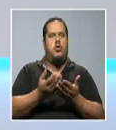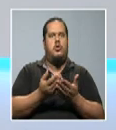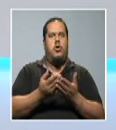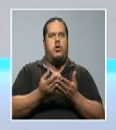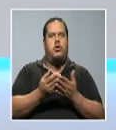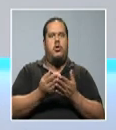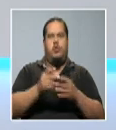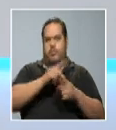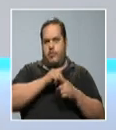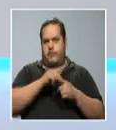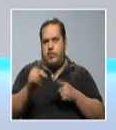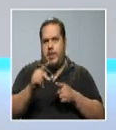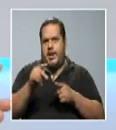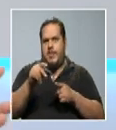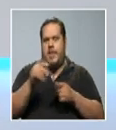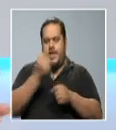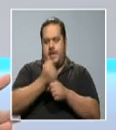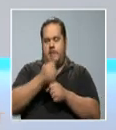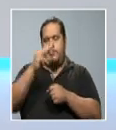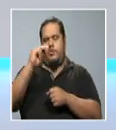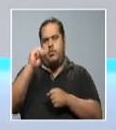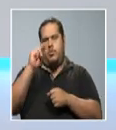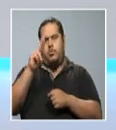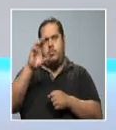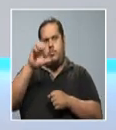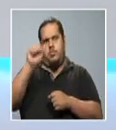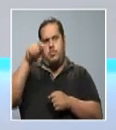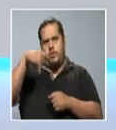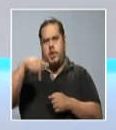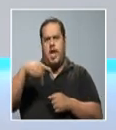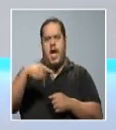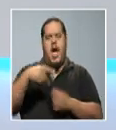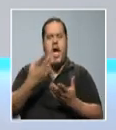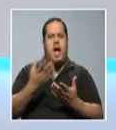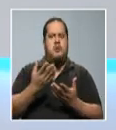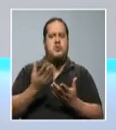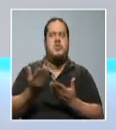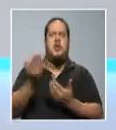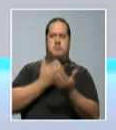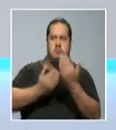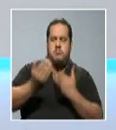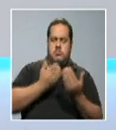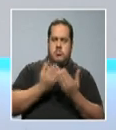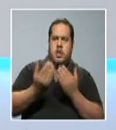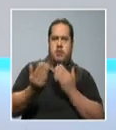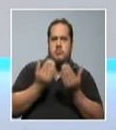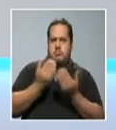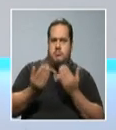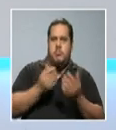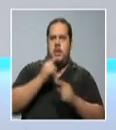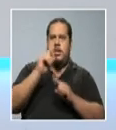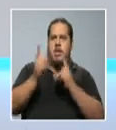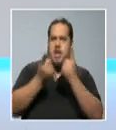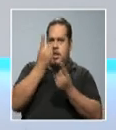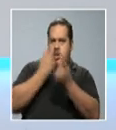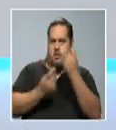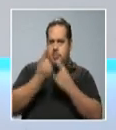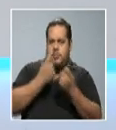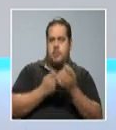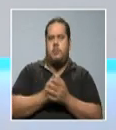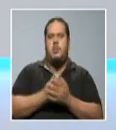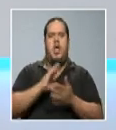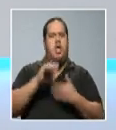están anuentes y preferimos por mucho que las personas tomen una decisión bien informados,